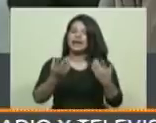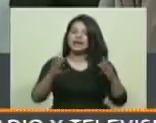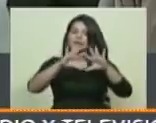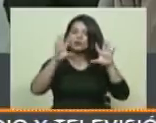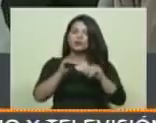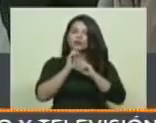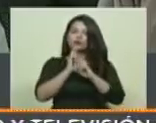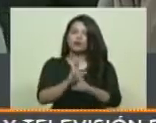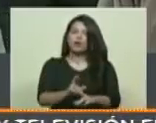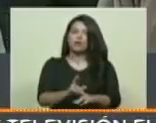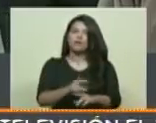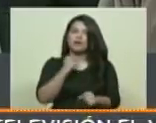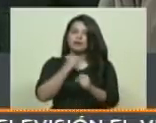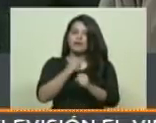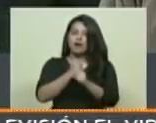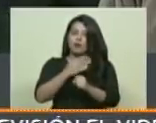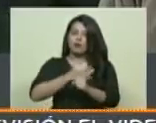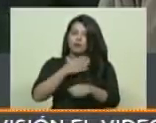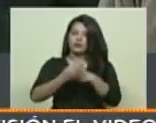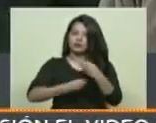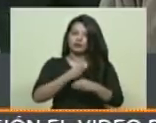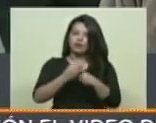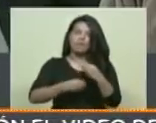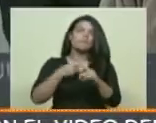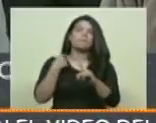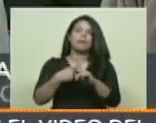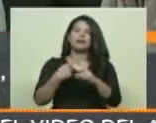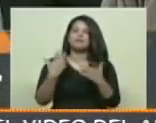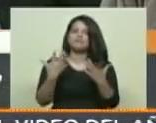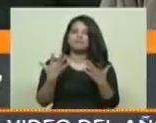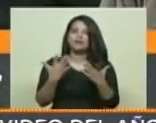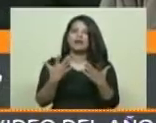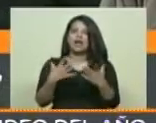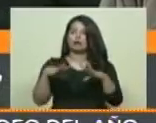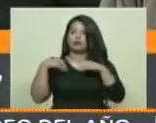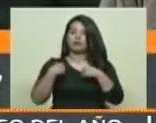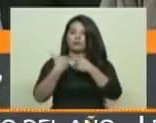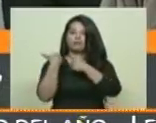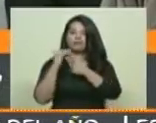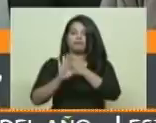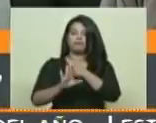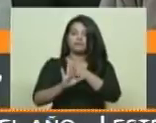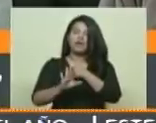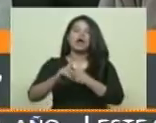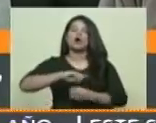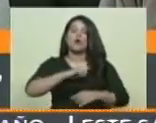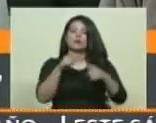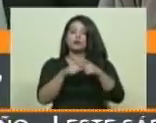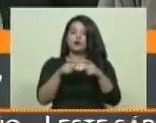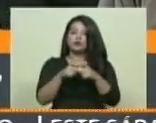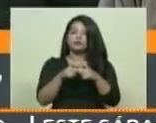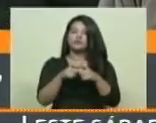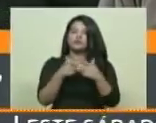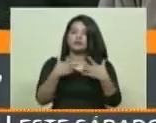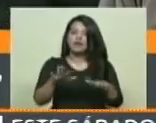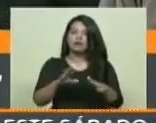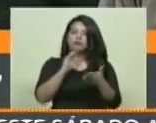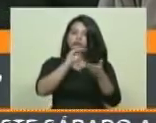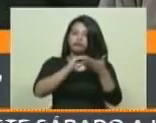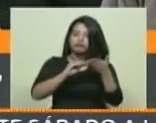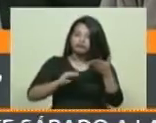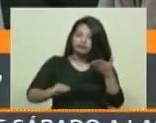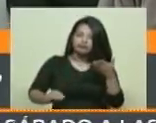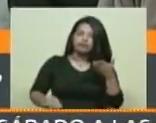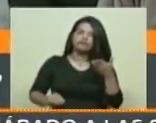resultado de la labor realizada y en ejercicio de sus atribuciones, la Comisión ha formulado a los